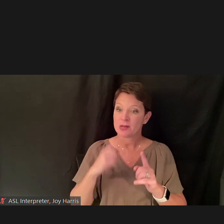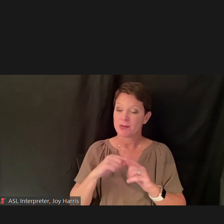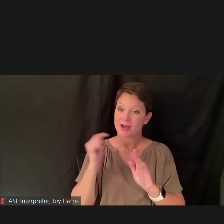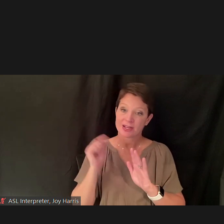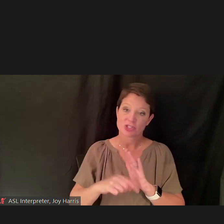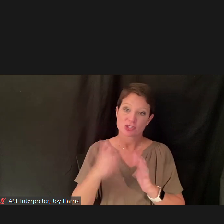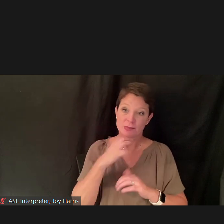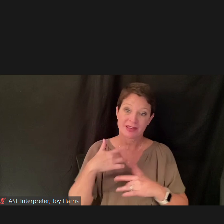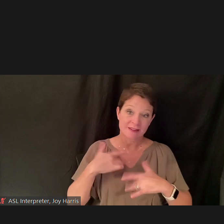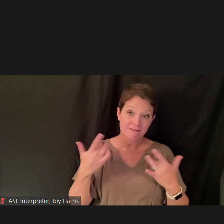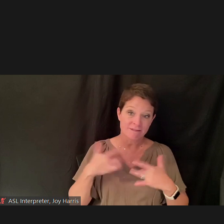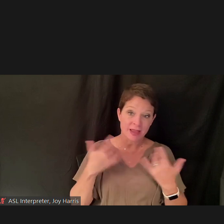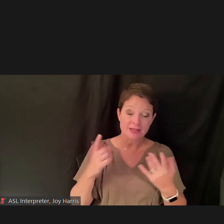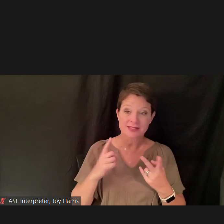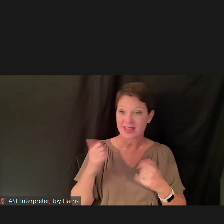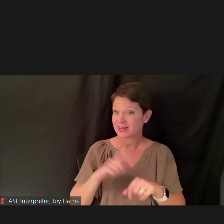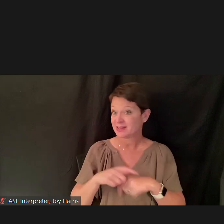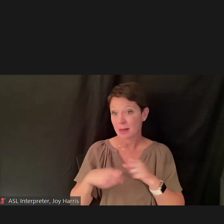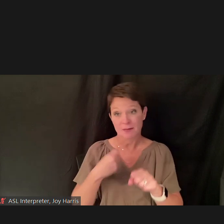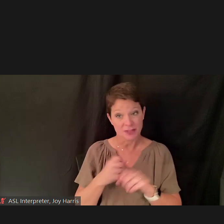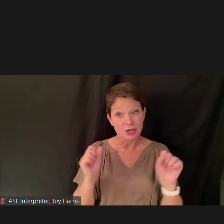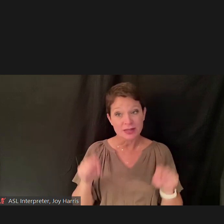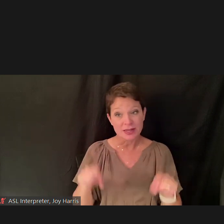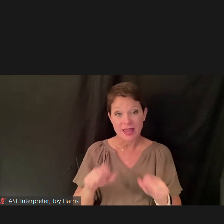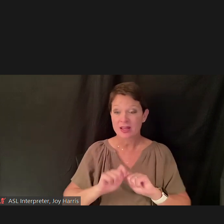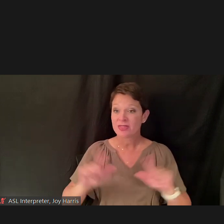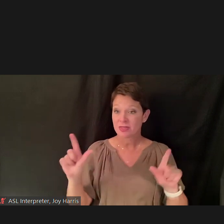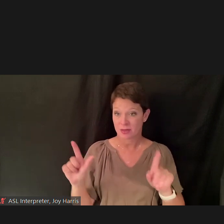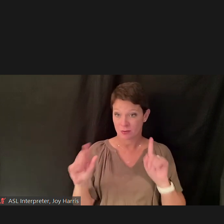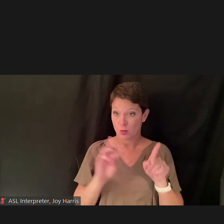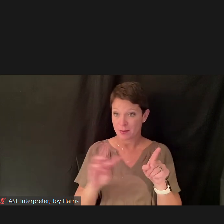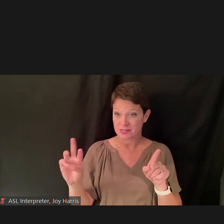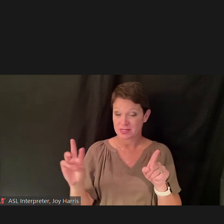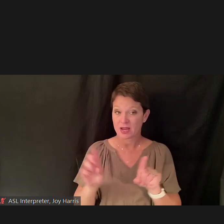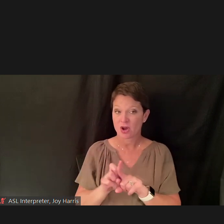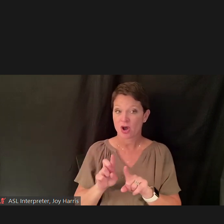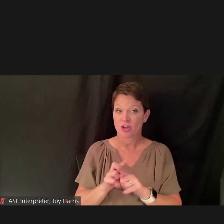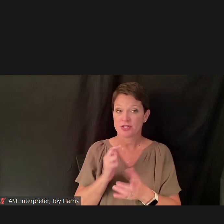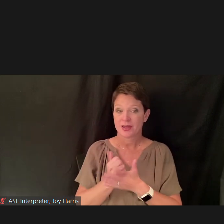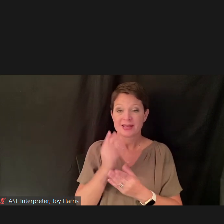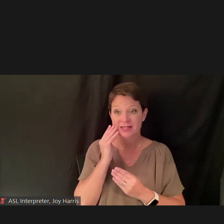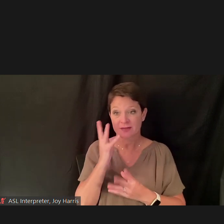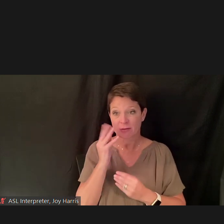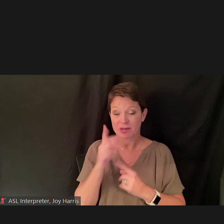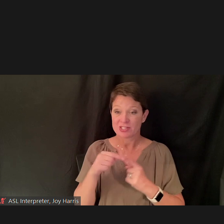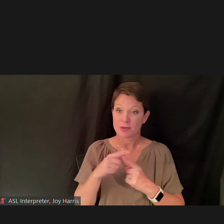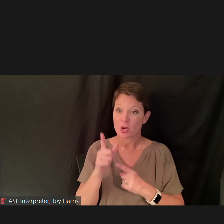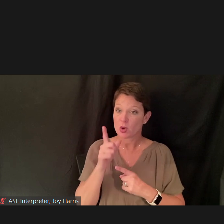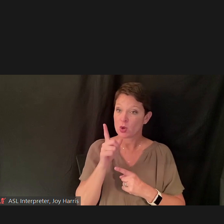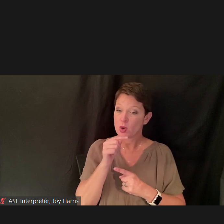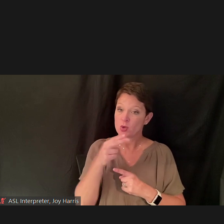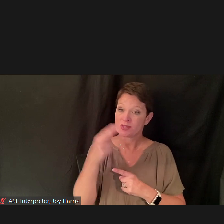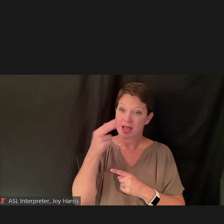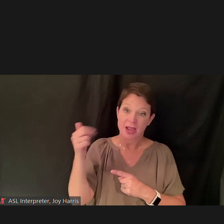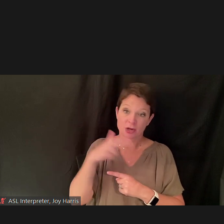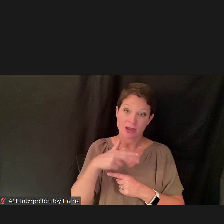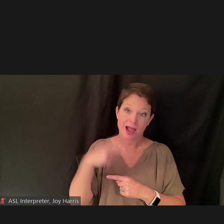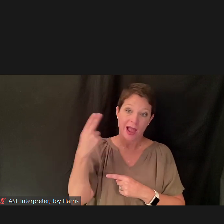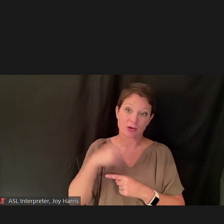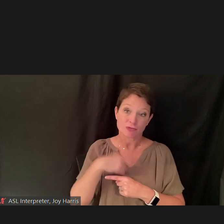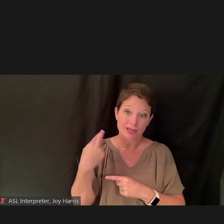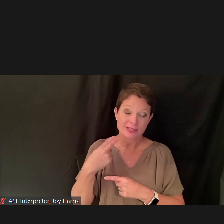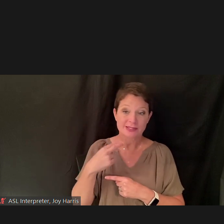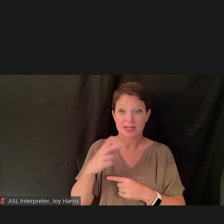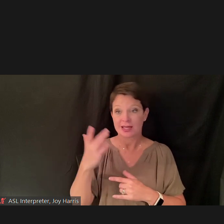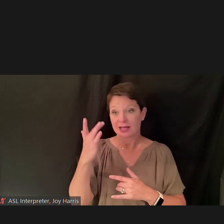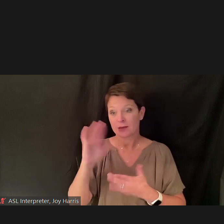fila.gov events any time of the year. diagonal This heat. site also has Aquí information on who's at higher risk and who encontrará might need información